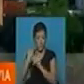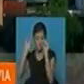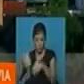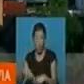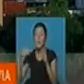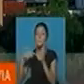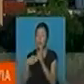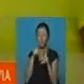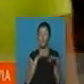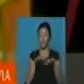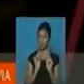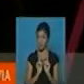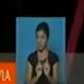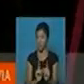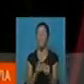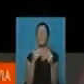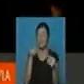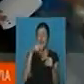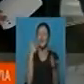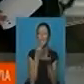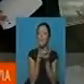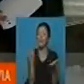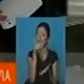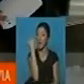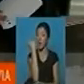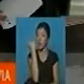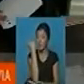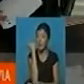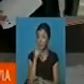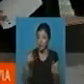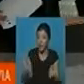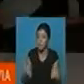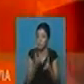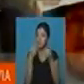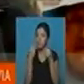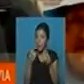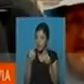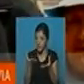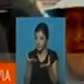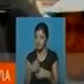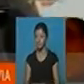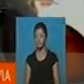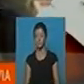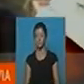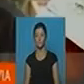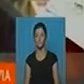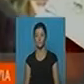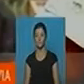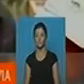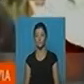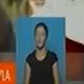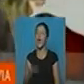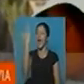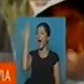peligro, principalmente debido al evidente ascenso económico que impulsó. Antes ganaban, creo,